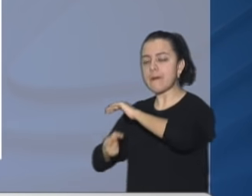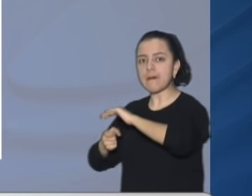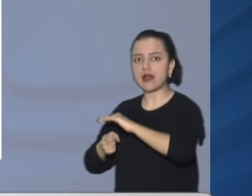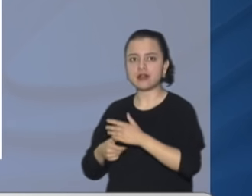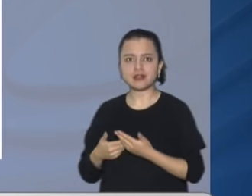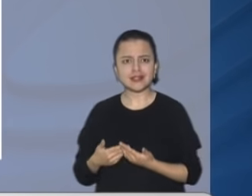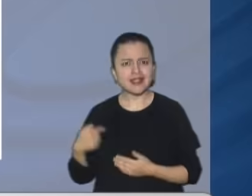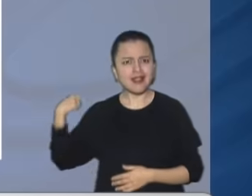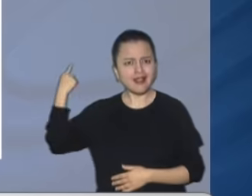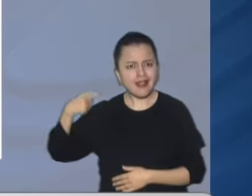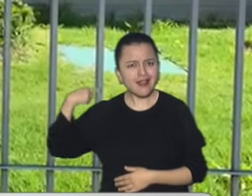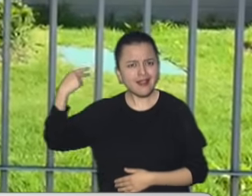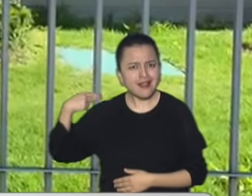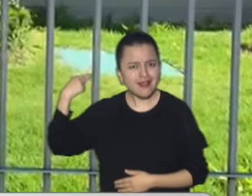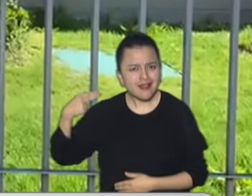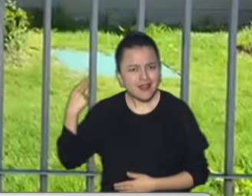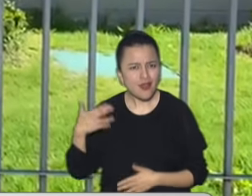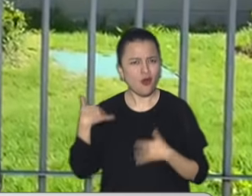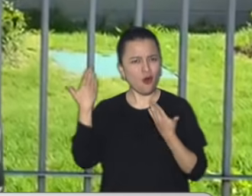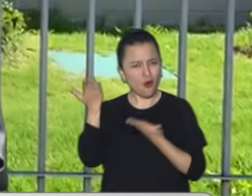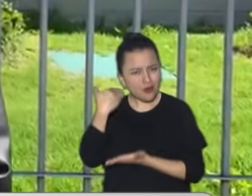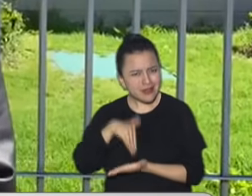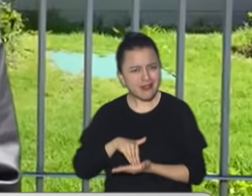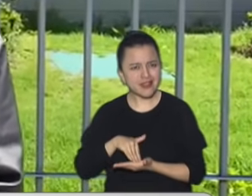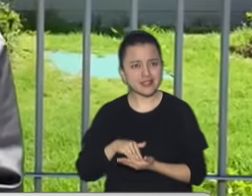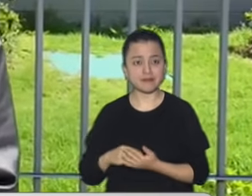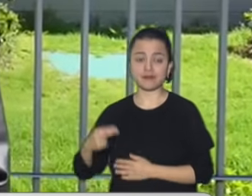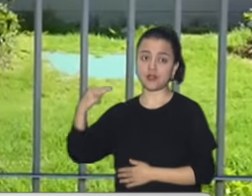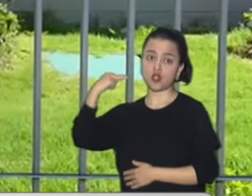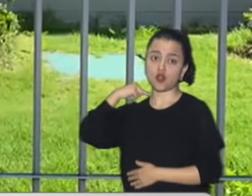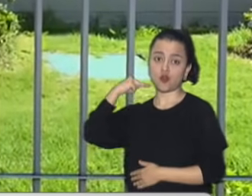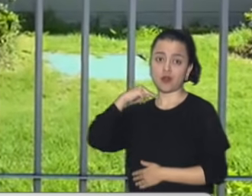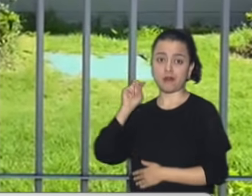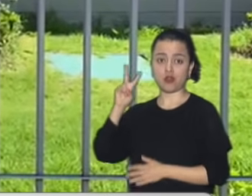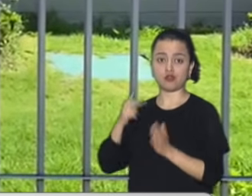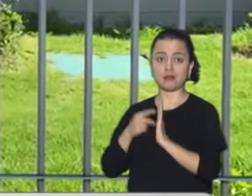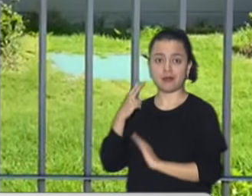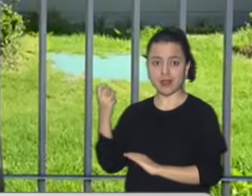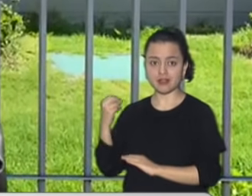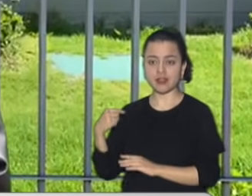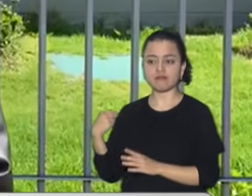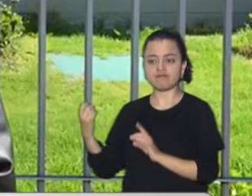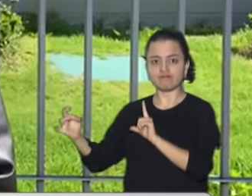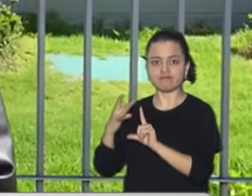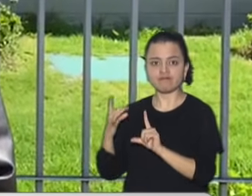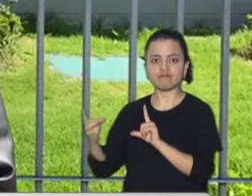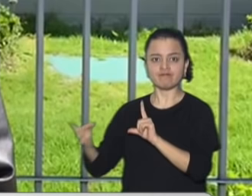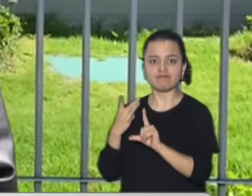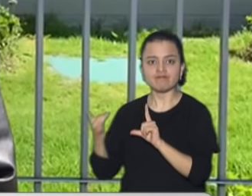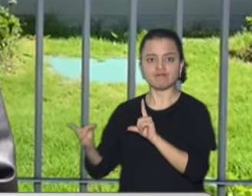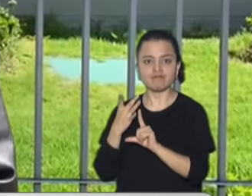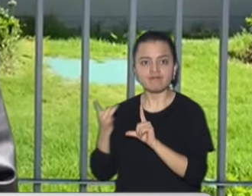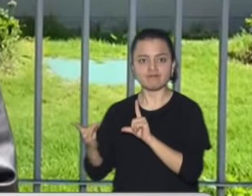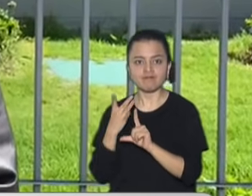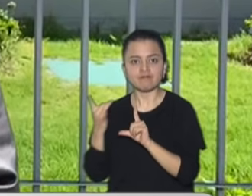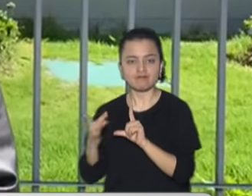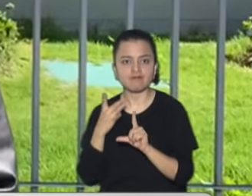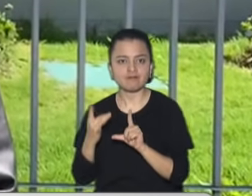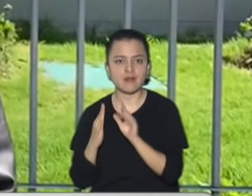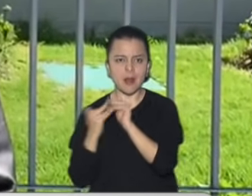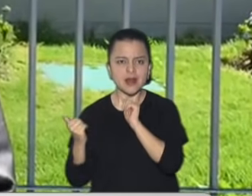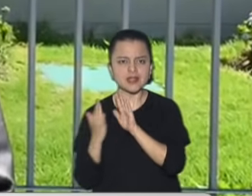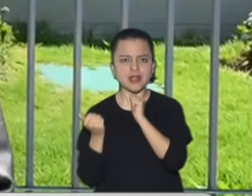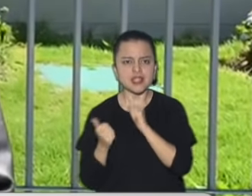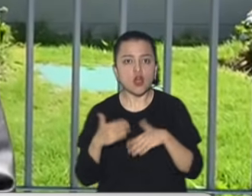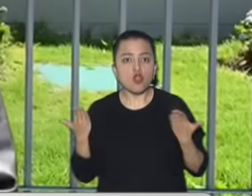del mismo tipo de amenazas. Desde el mes de noviembre del 2020 he venido recibiendo mensajes amenazantes a mi